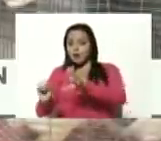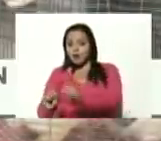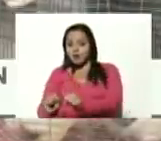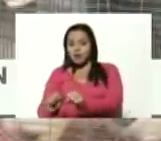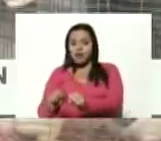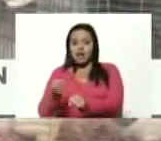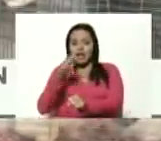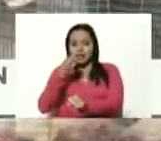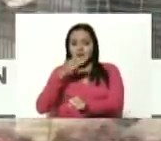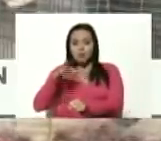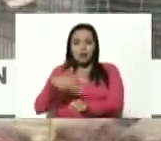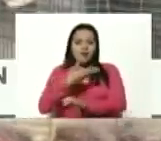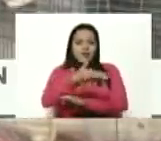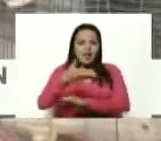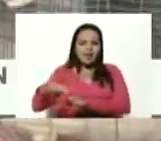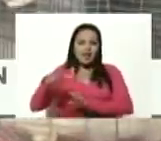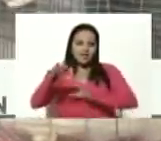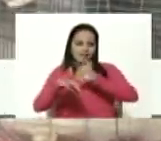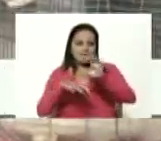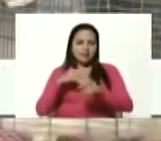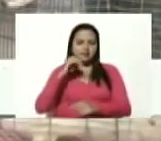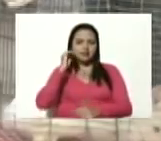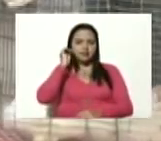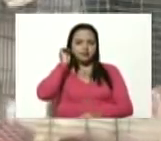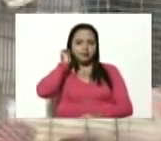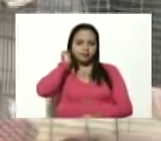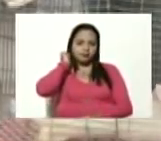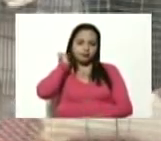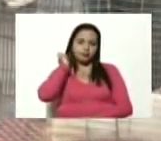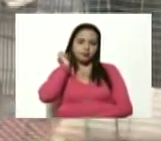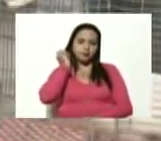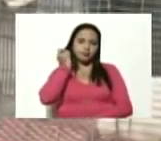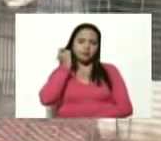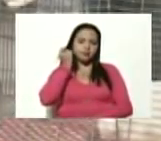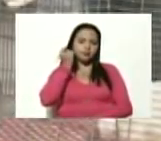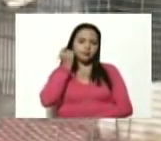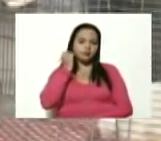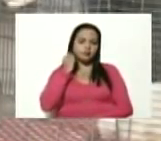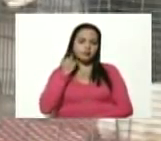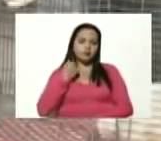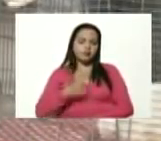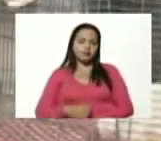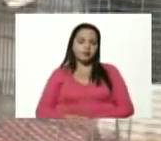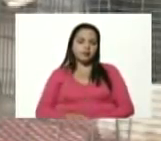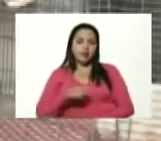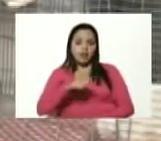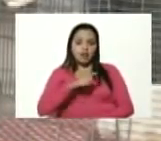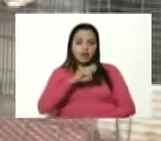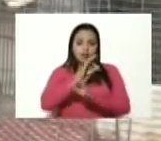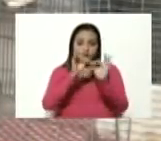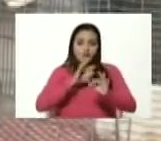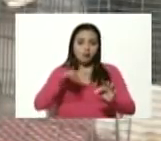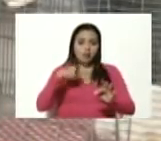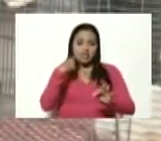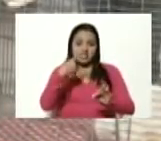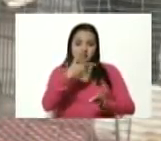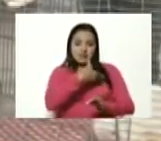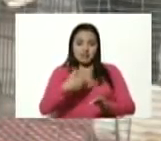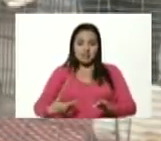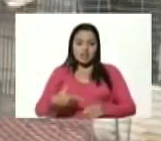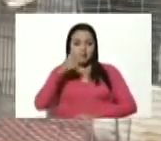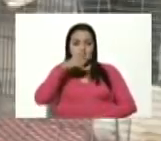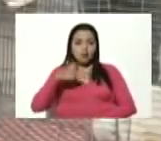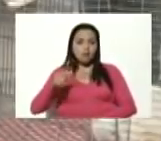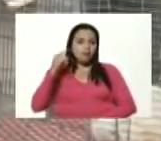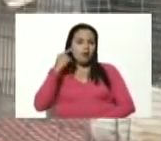poder mantener a los animales. Bueno, y de esta manera le puedo decir, presidente, que el pueblo mujer se mantiene firme. Imagen